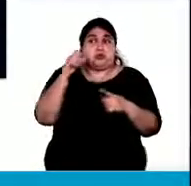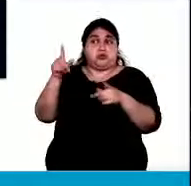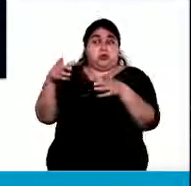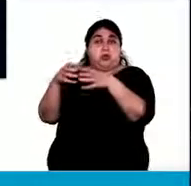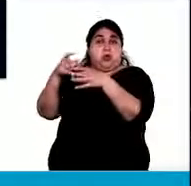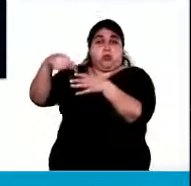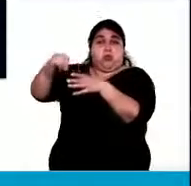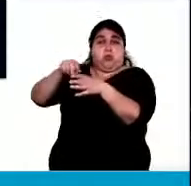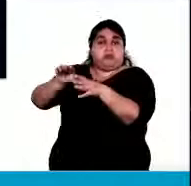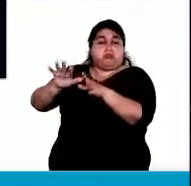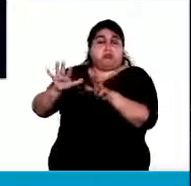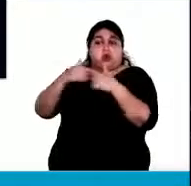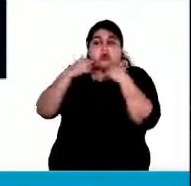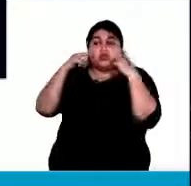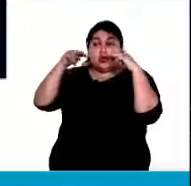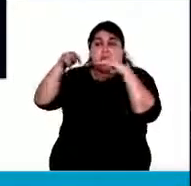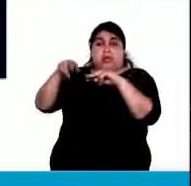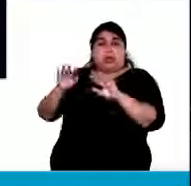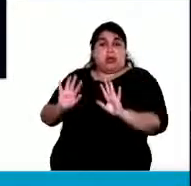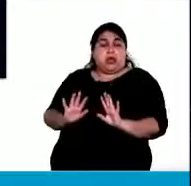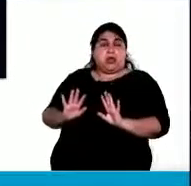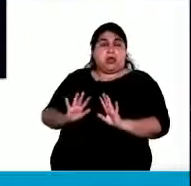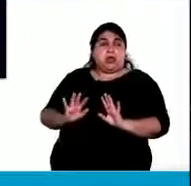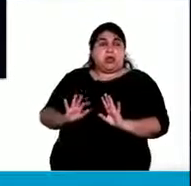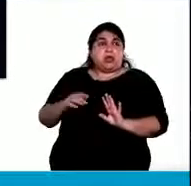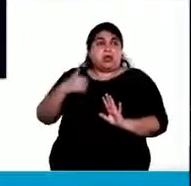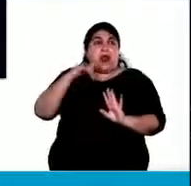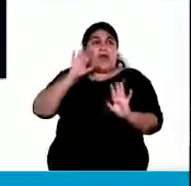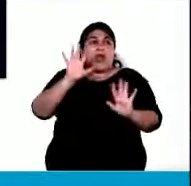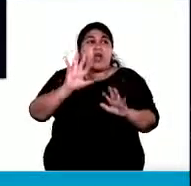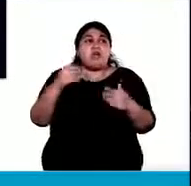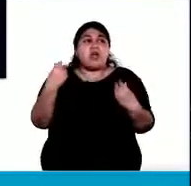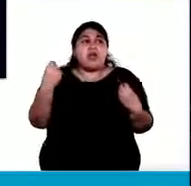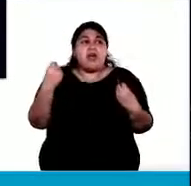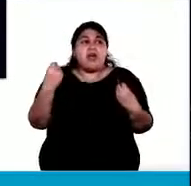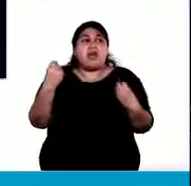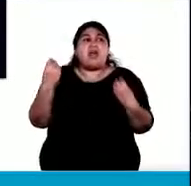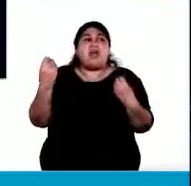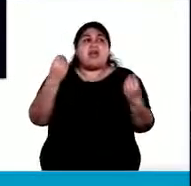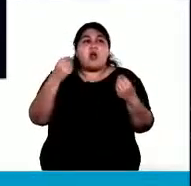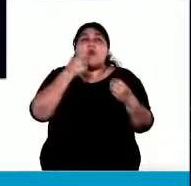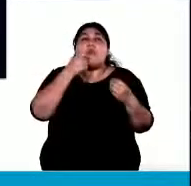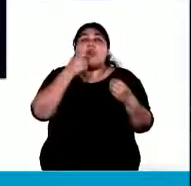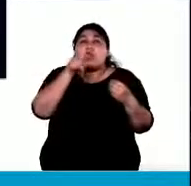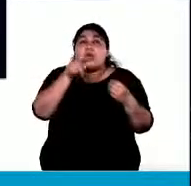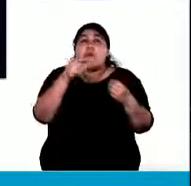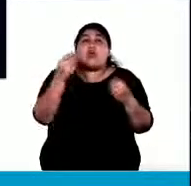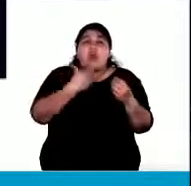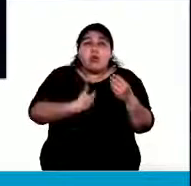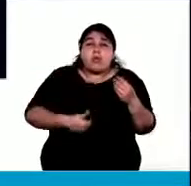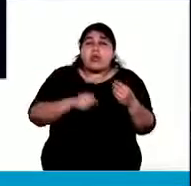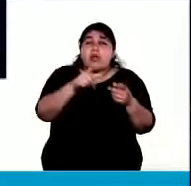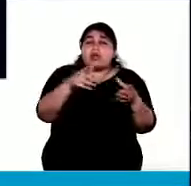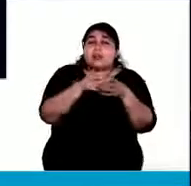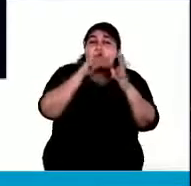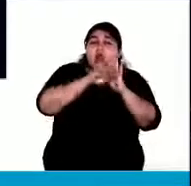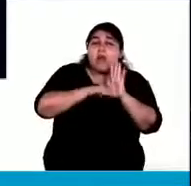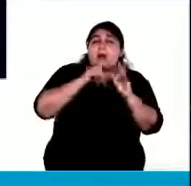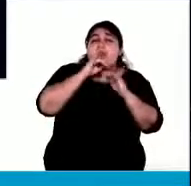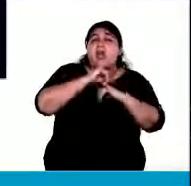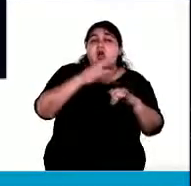porque sin lugar a dudas hemos fijado un programa de gobierno, ese programa de gobierno con